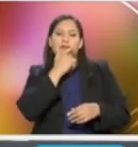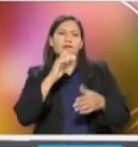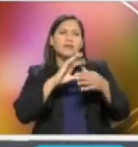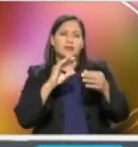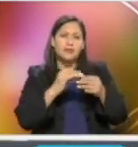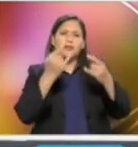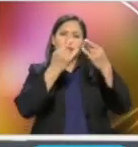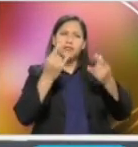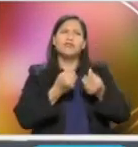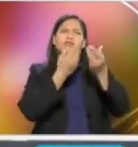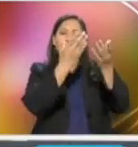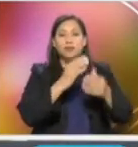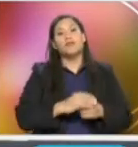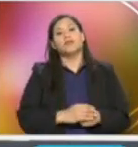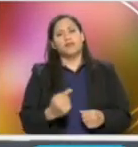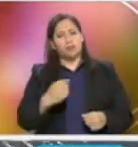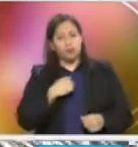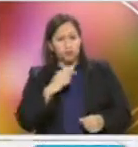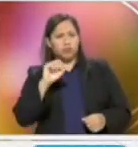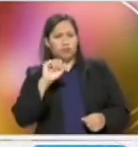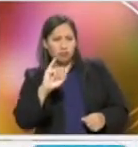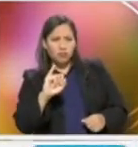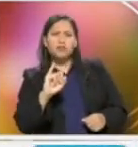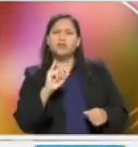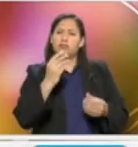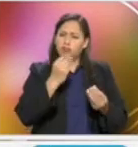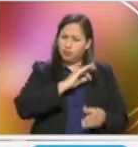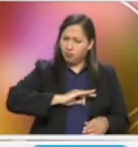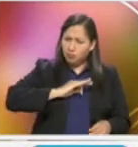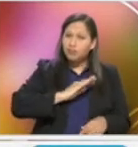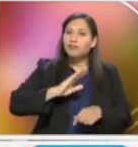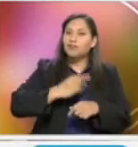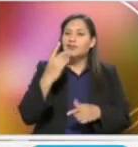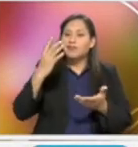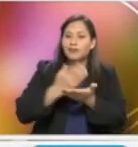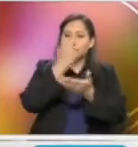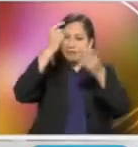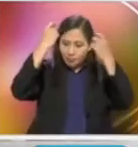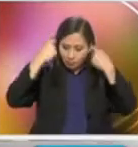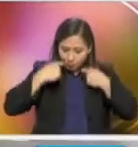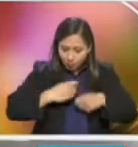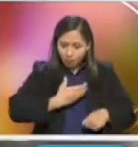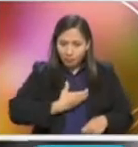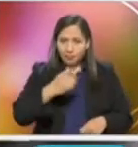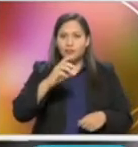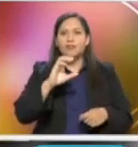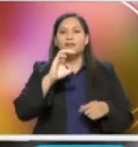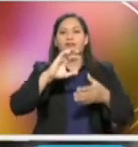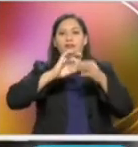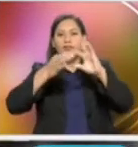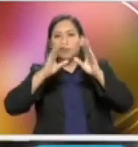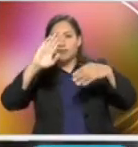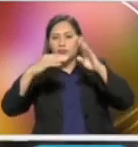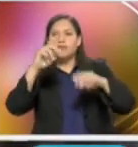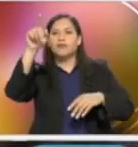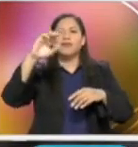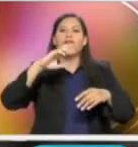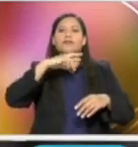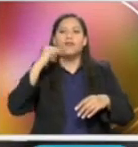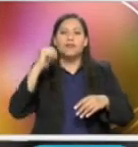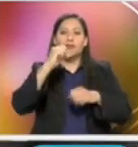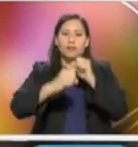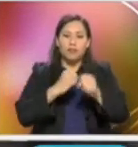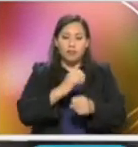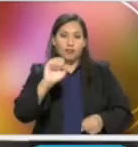pues sí, no, yo estaba muy feliz porque gané la medalla olímpica en Roma en las Olimpiadas de Roma en el